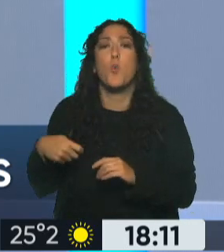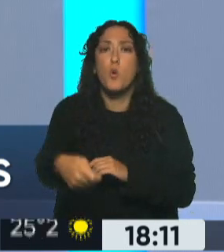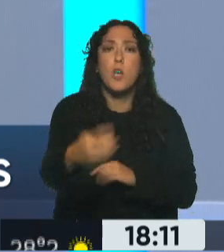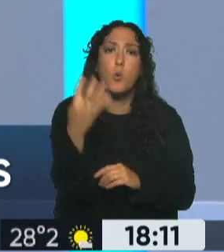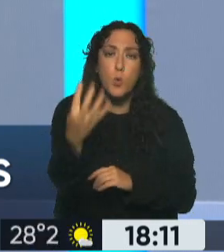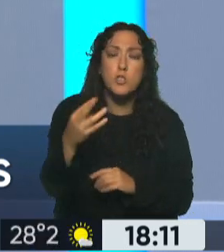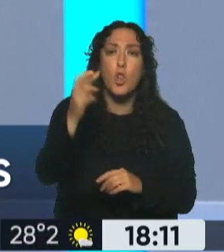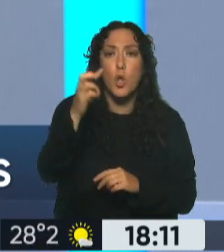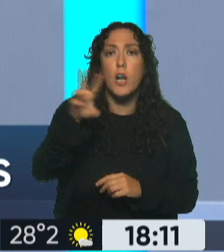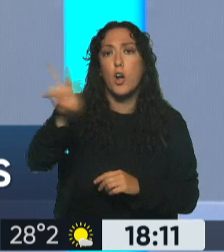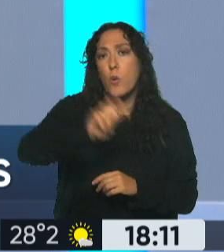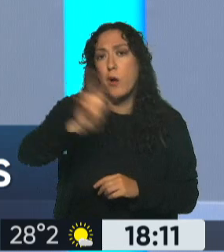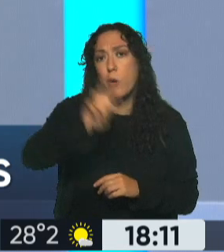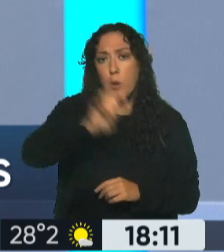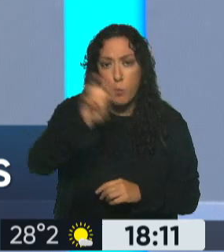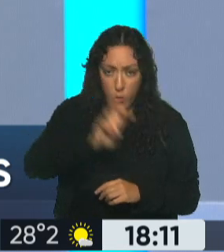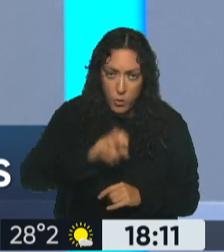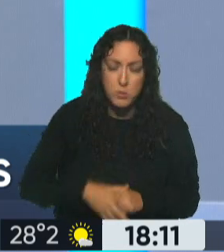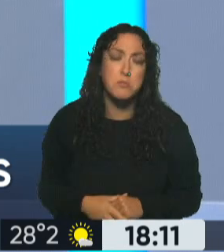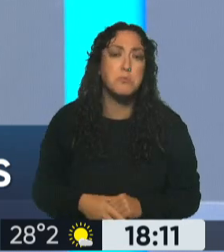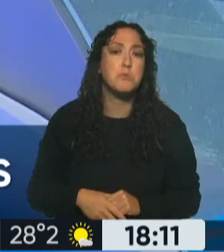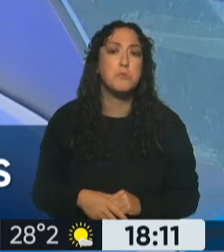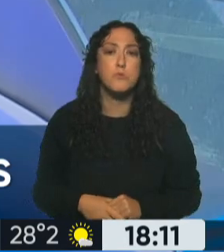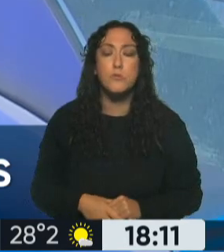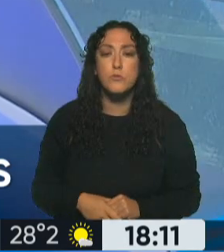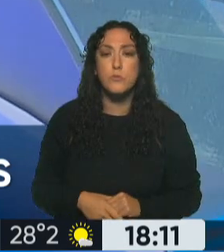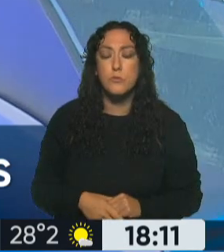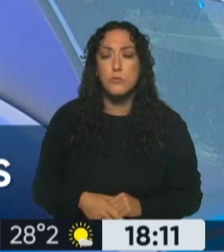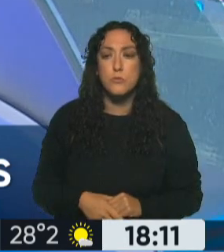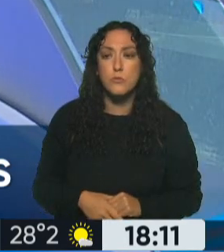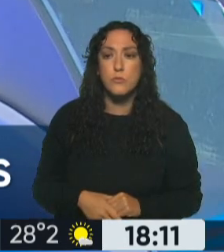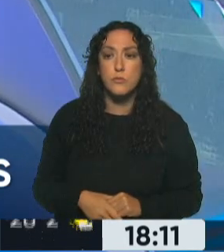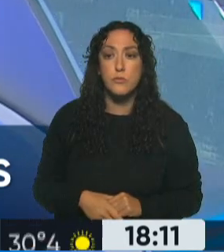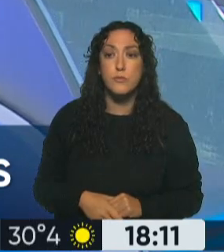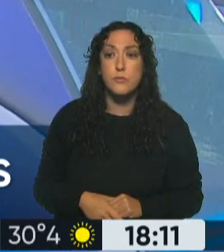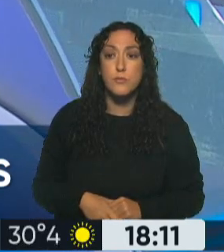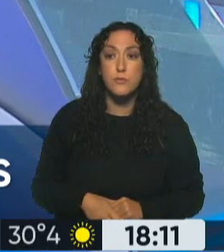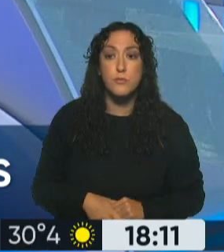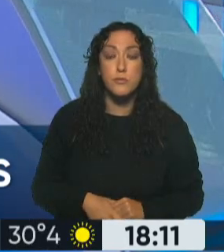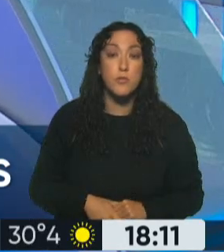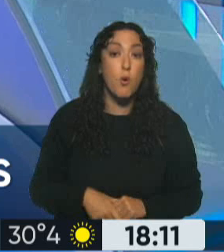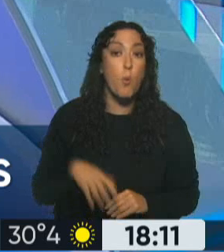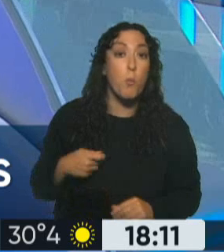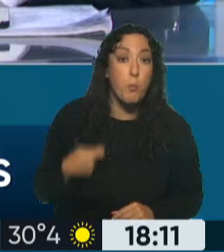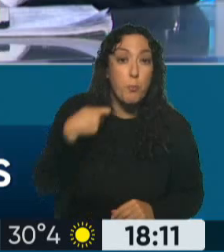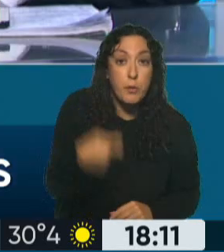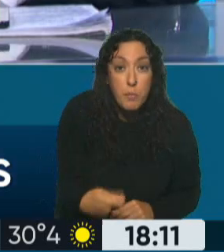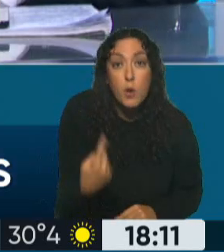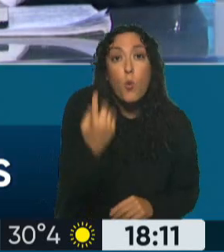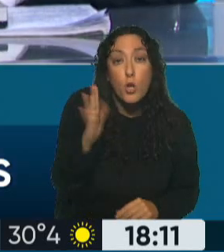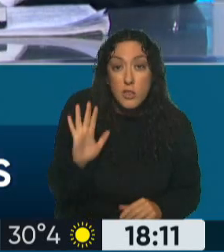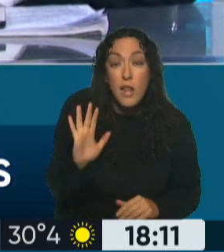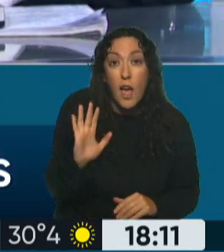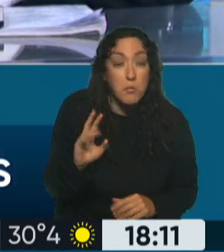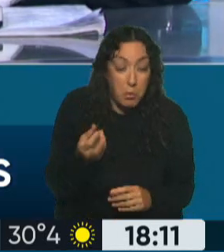los dólares que usted necesite para importar eh hoy si se tía que pagar la primera cuota no están los dólares y dentro